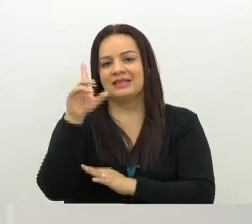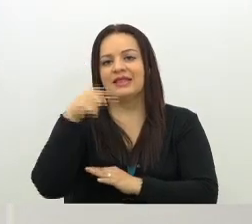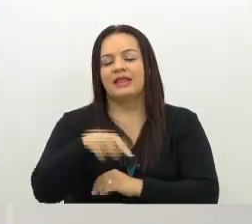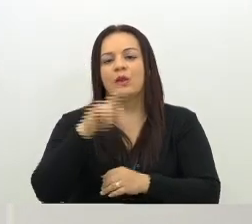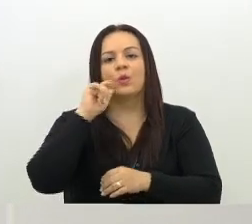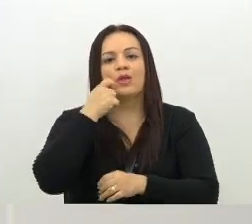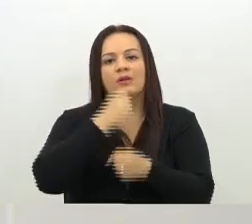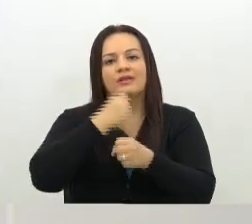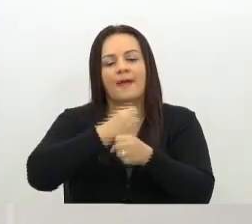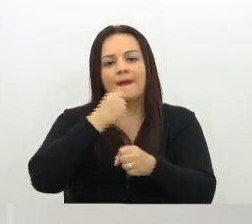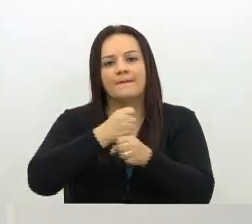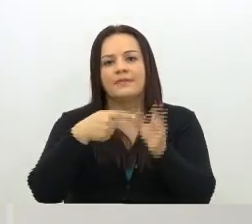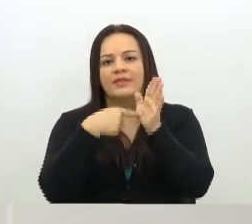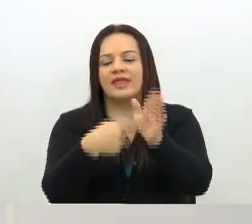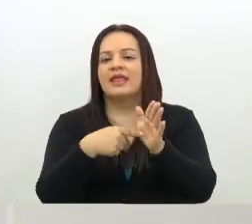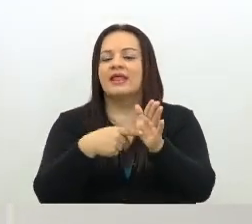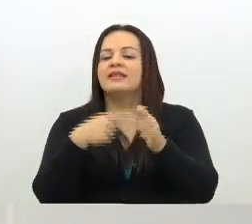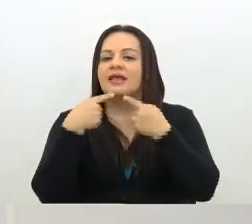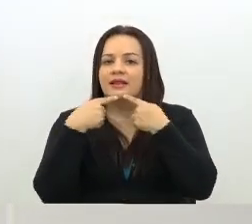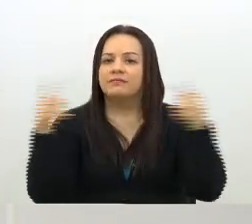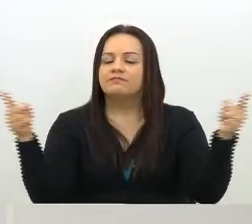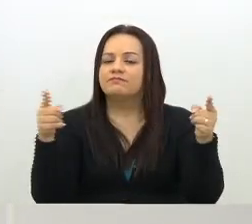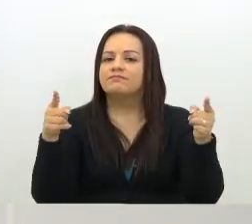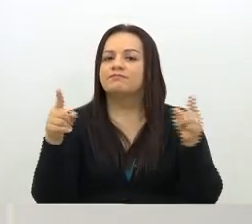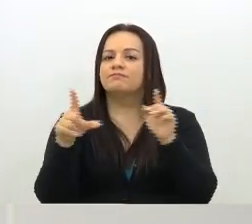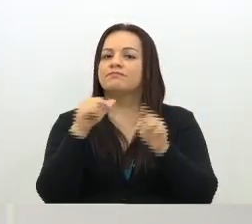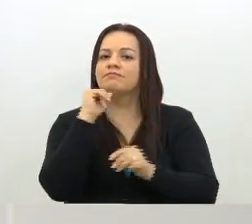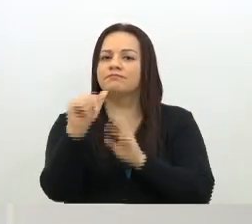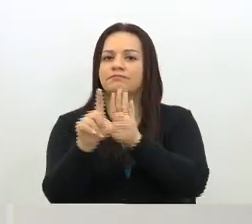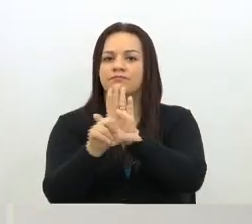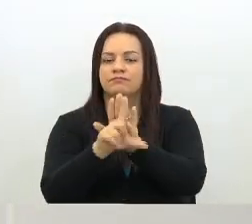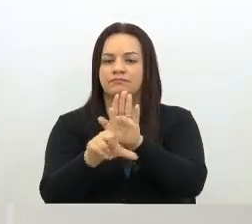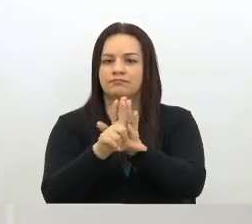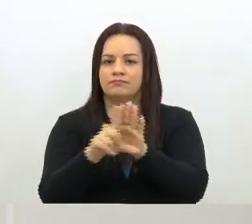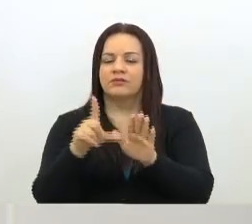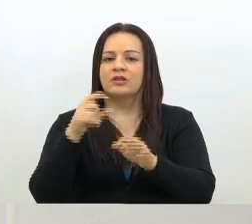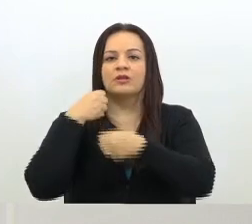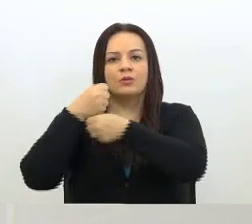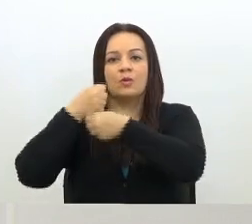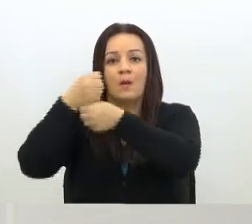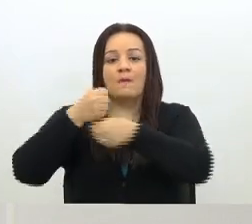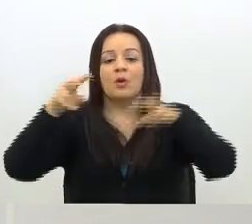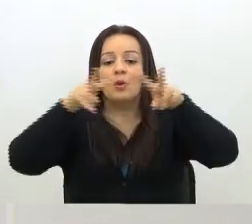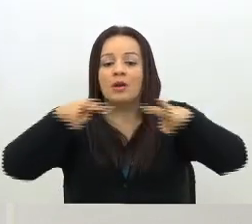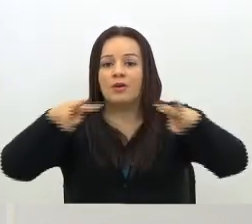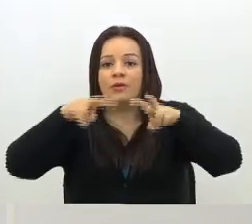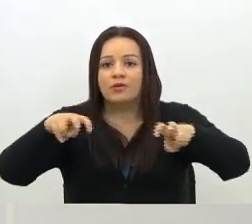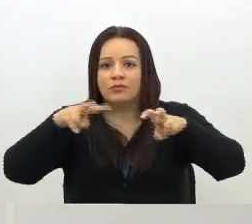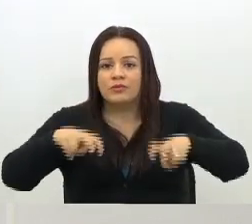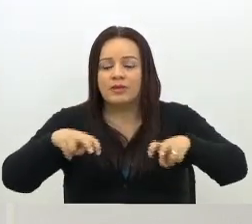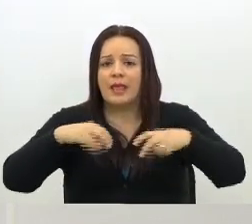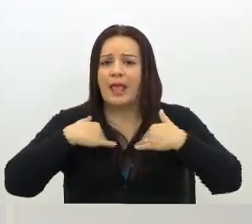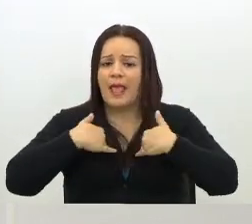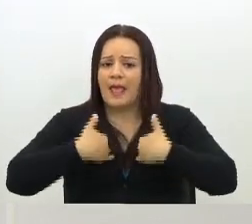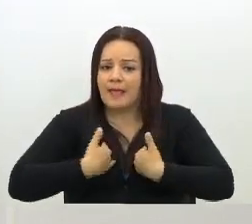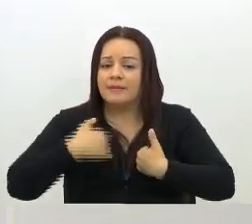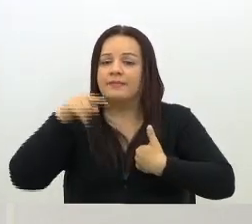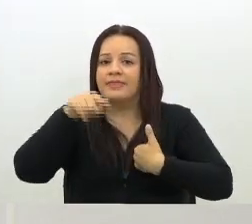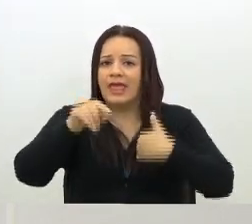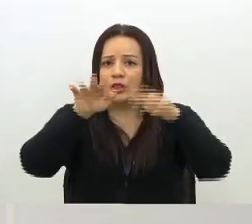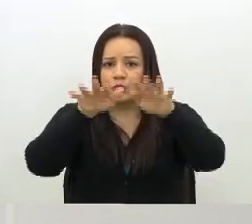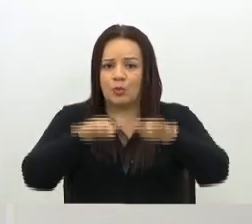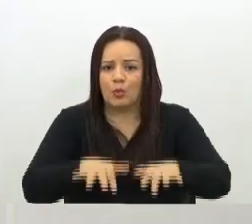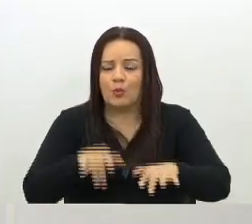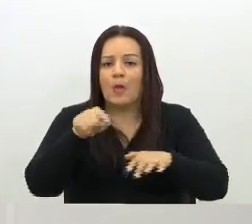de la declaratoria de ilegalidad de la huelga, pero una revisión exhaustiva de los argumentos para llegar a esa conclusión